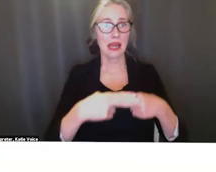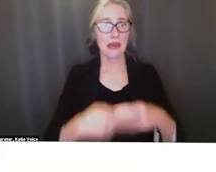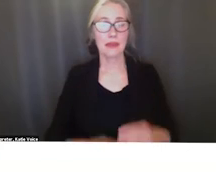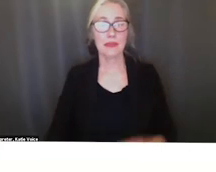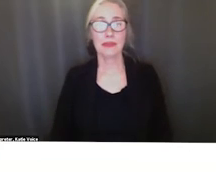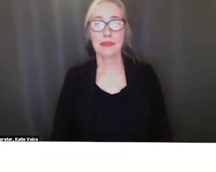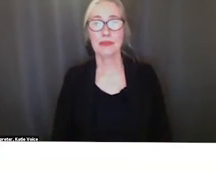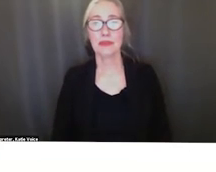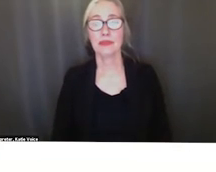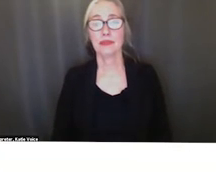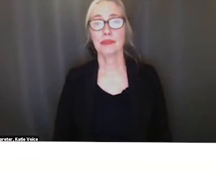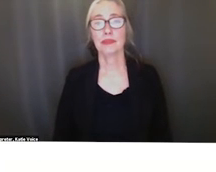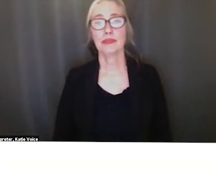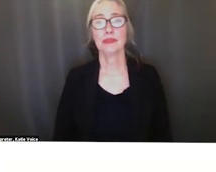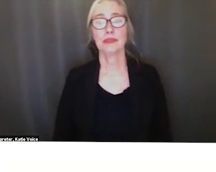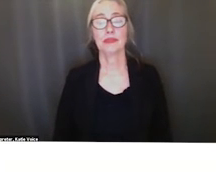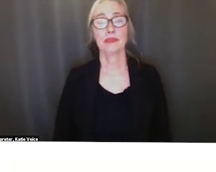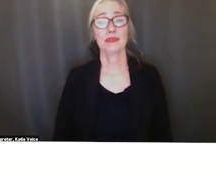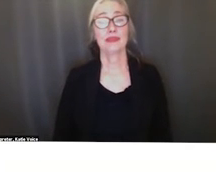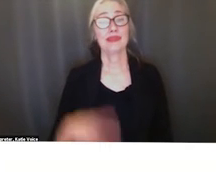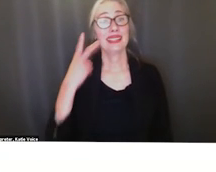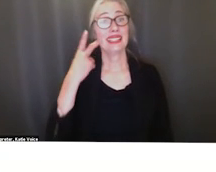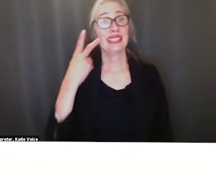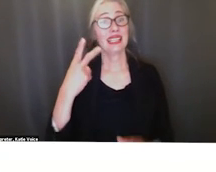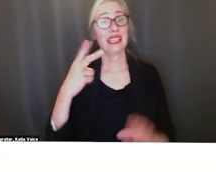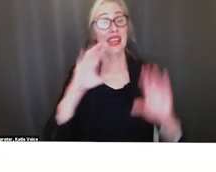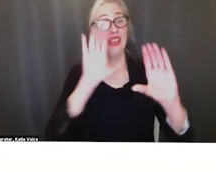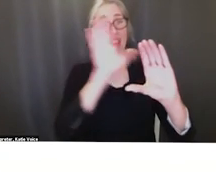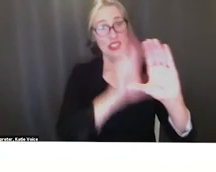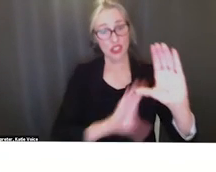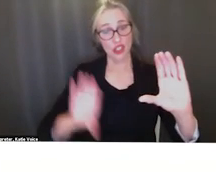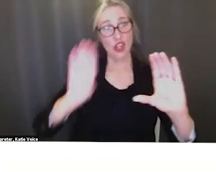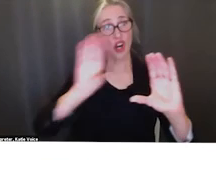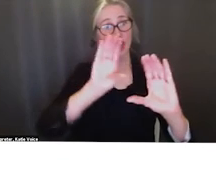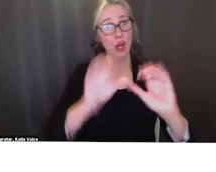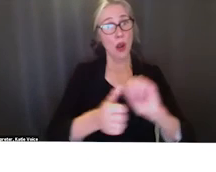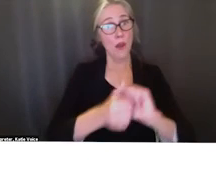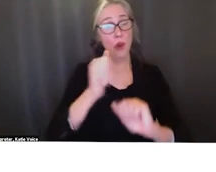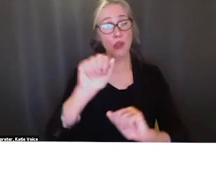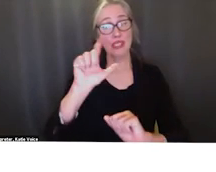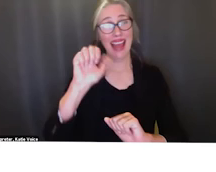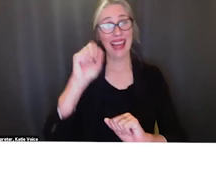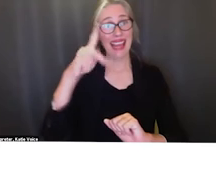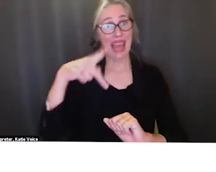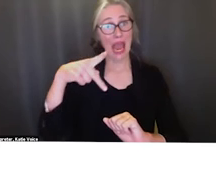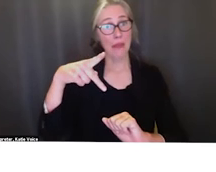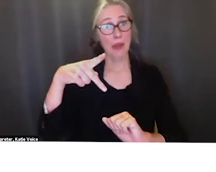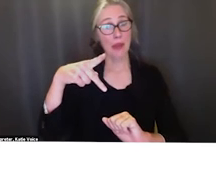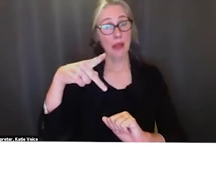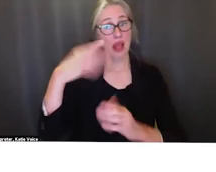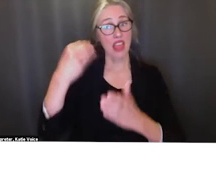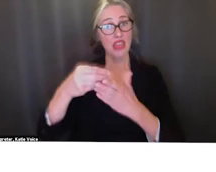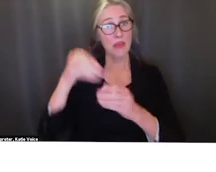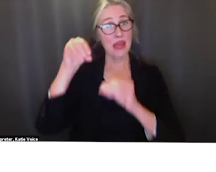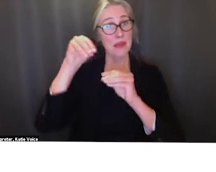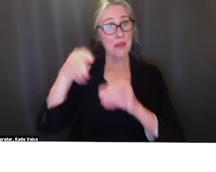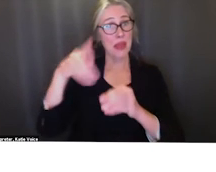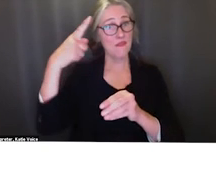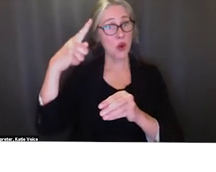Como ustedes pueden ver aquí en la tabla, en la gráfica, la mayoría de los fondos están destinados a la meta número